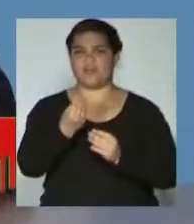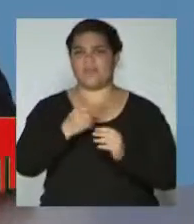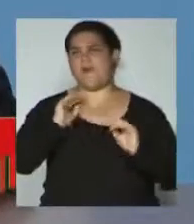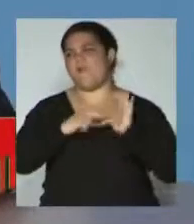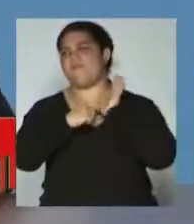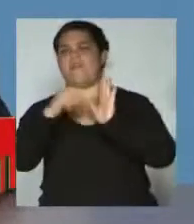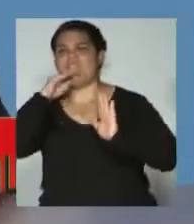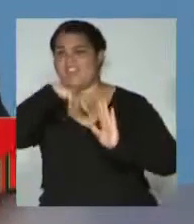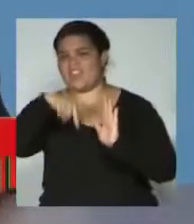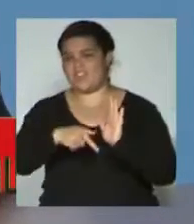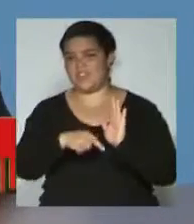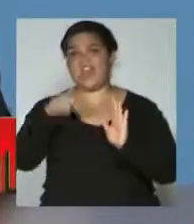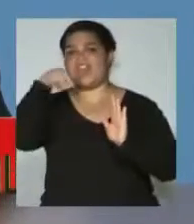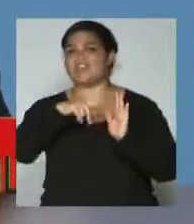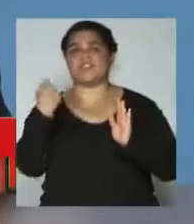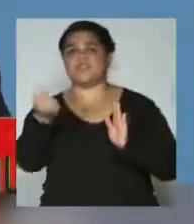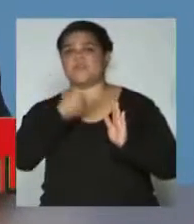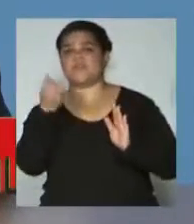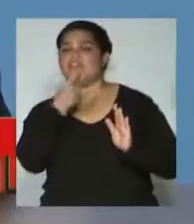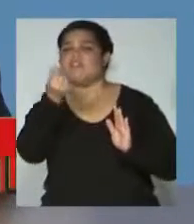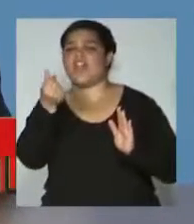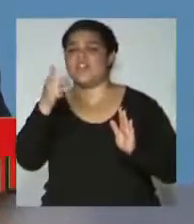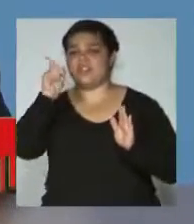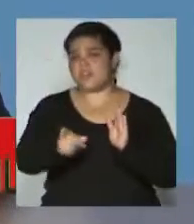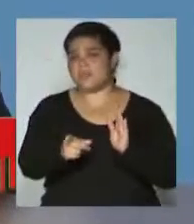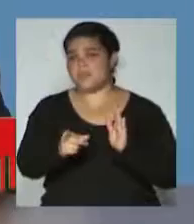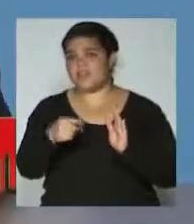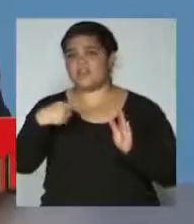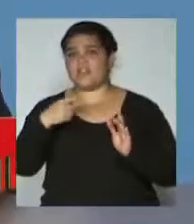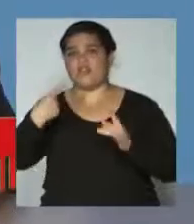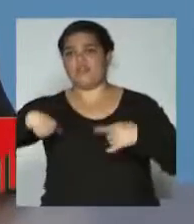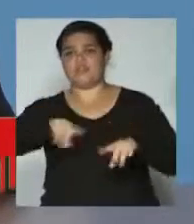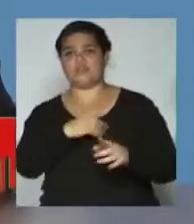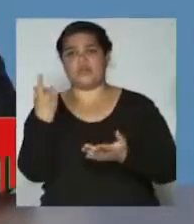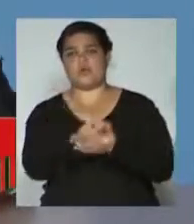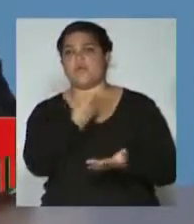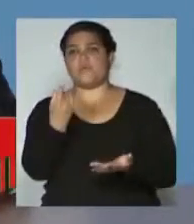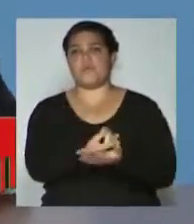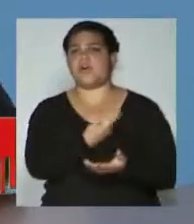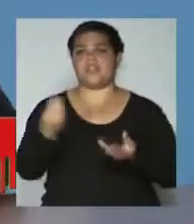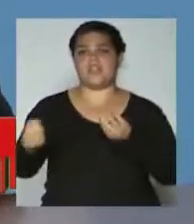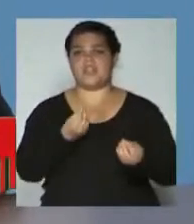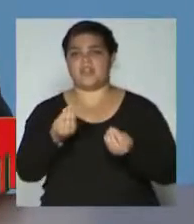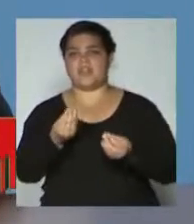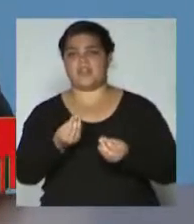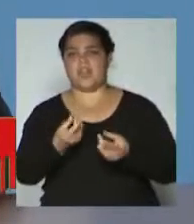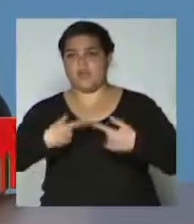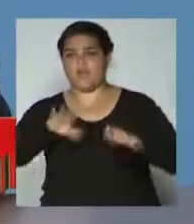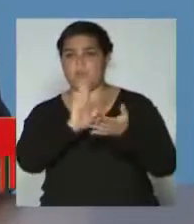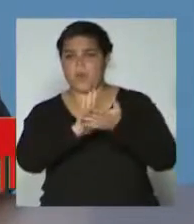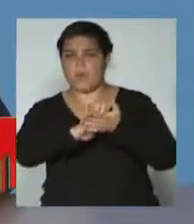tiene este valor para la provincia, indudablemente que no podemos menos que tener una propuesta que va a ser muy